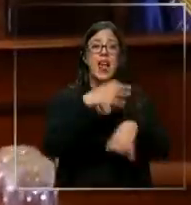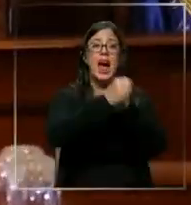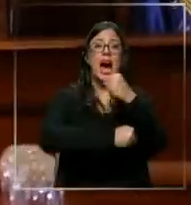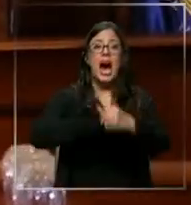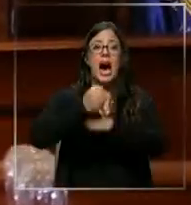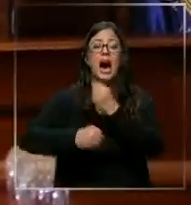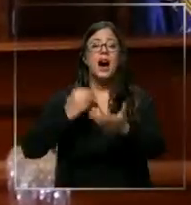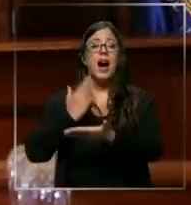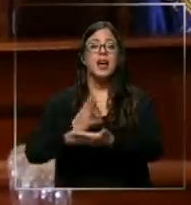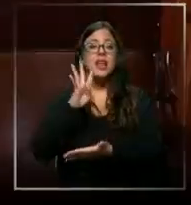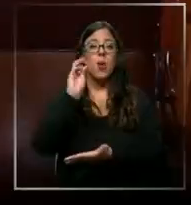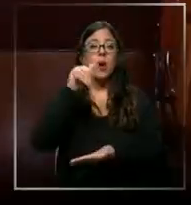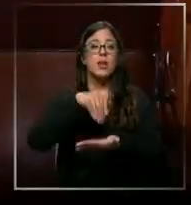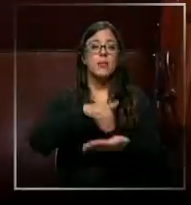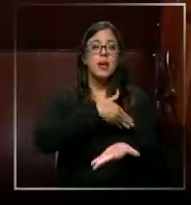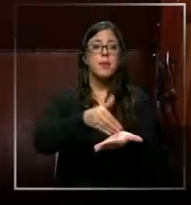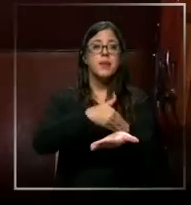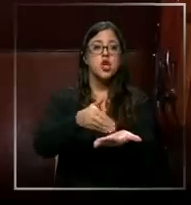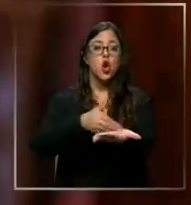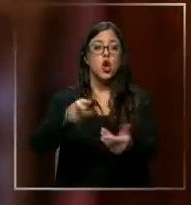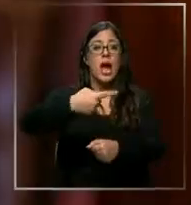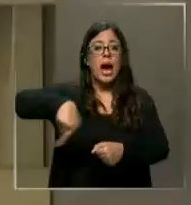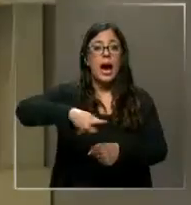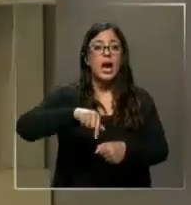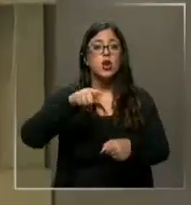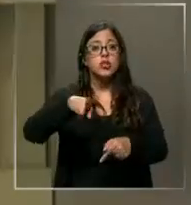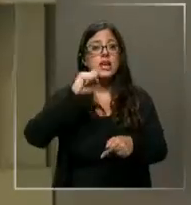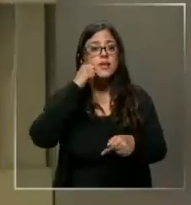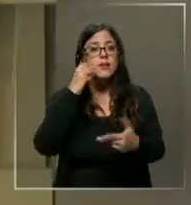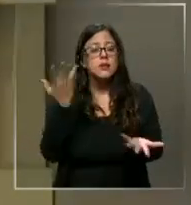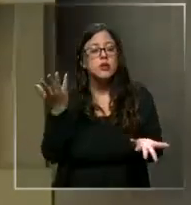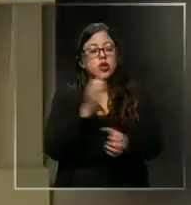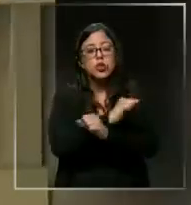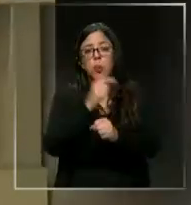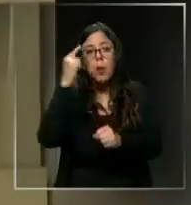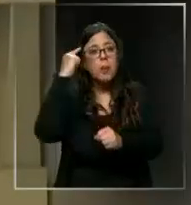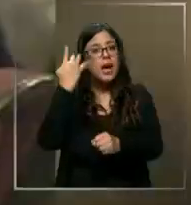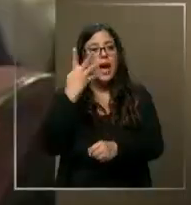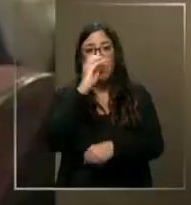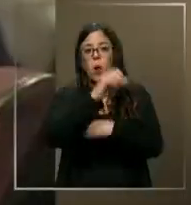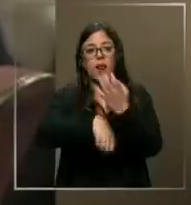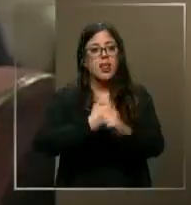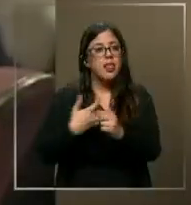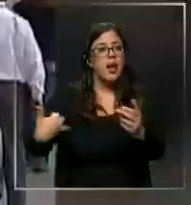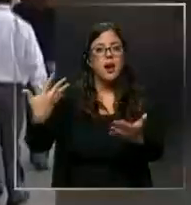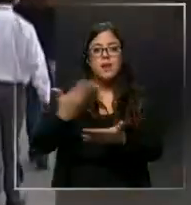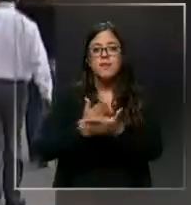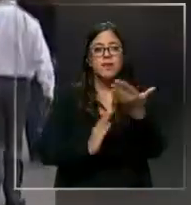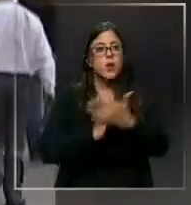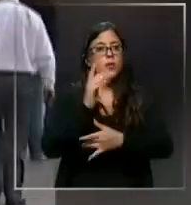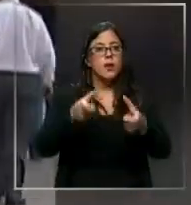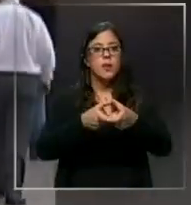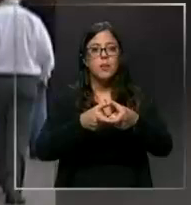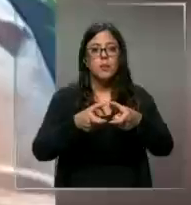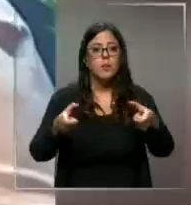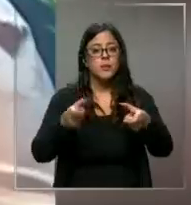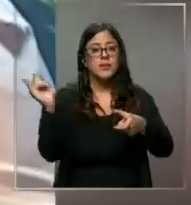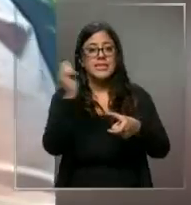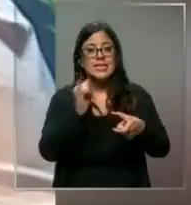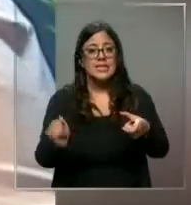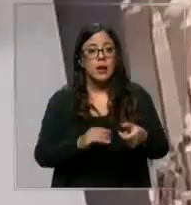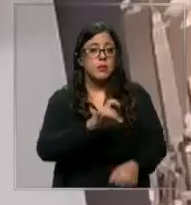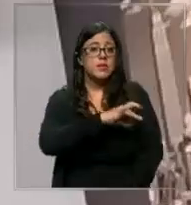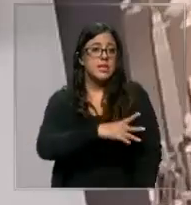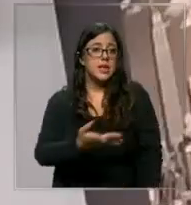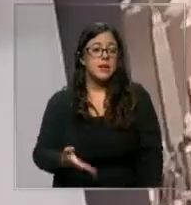de hasta cuarenta mil millones a la industria panorama impensado a cuatro décadas del inicio del sistema privado de salud en